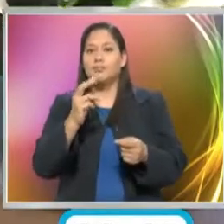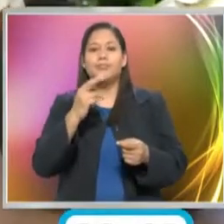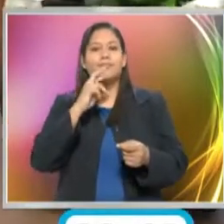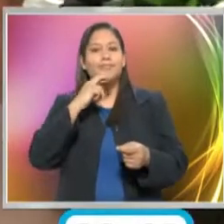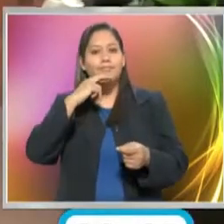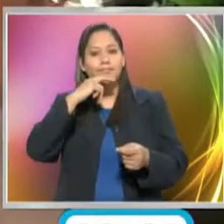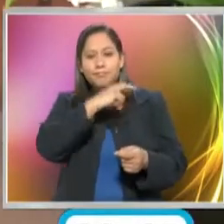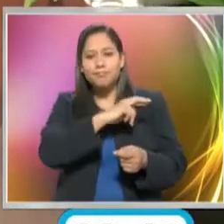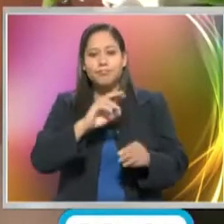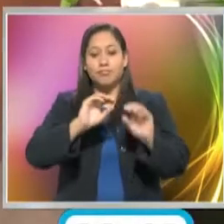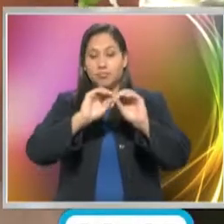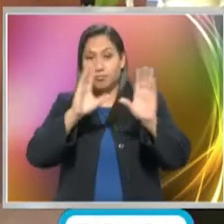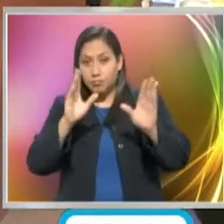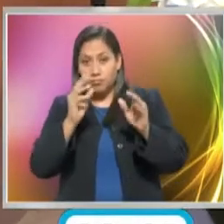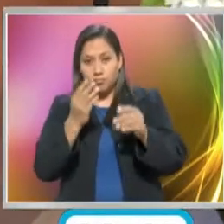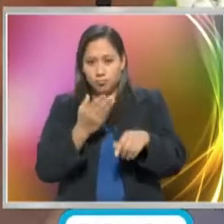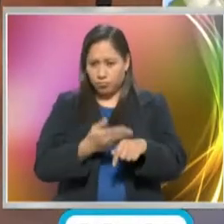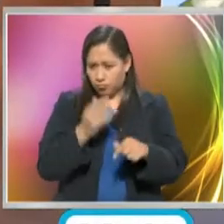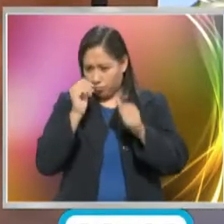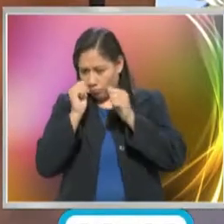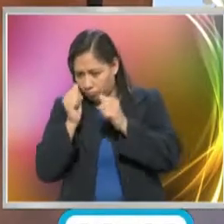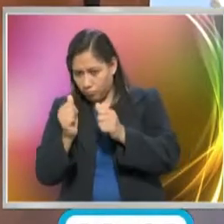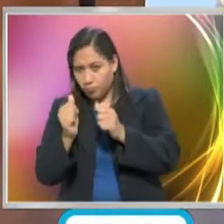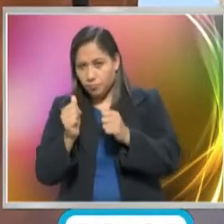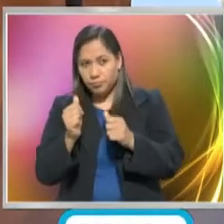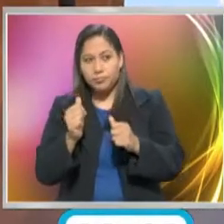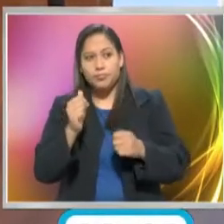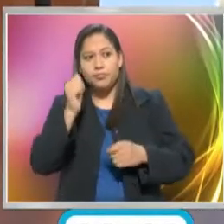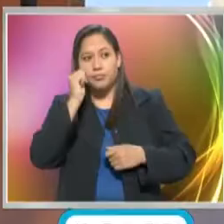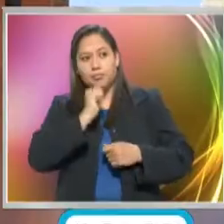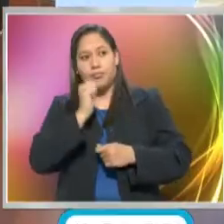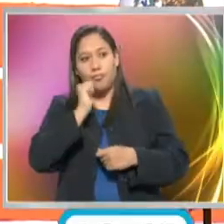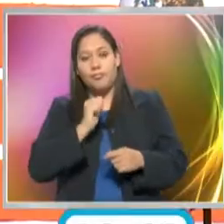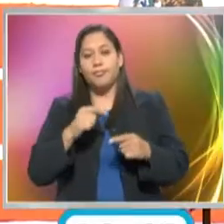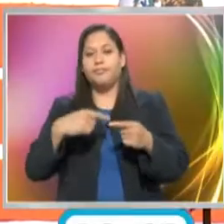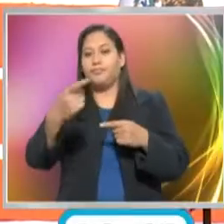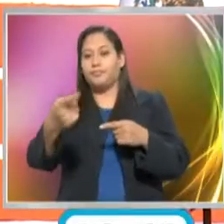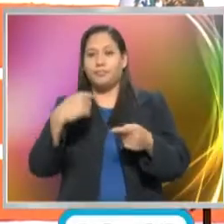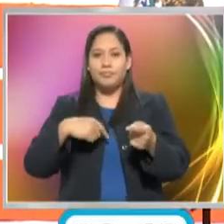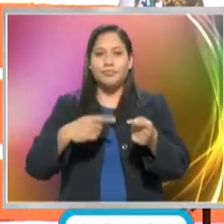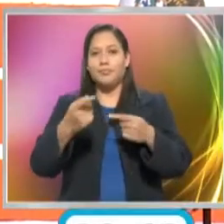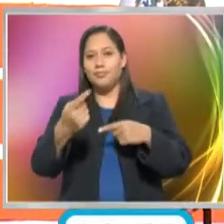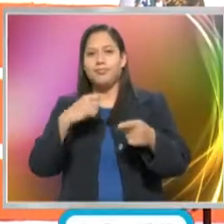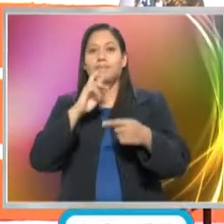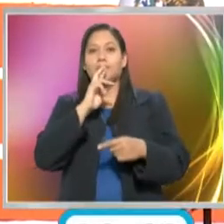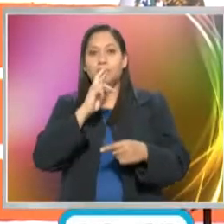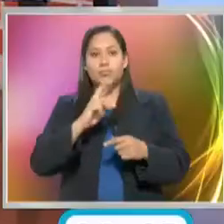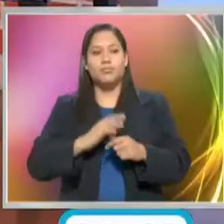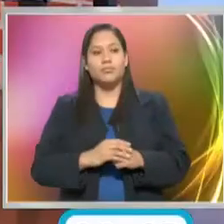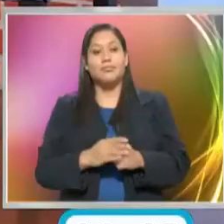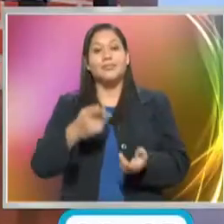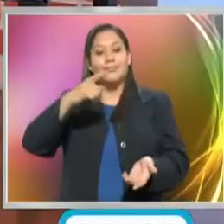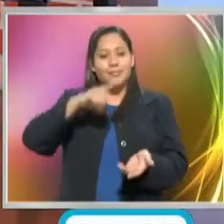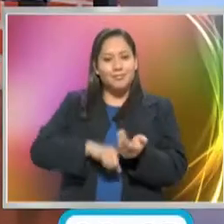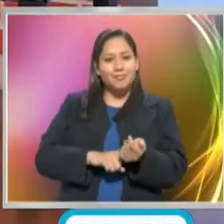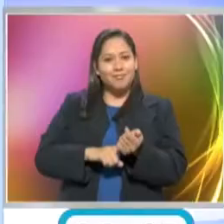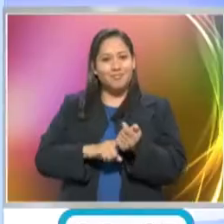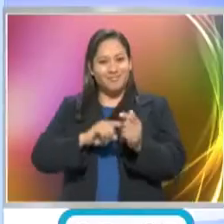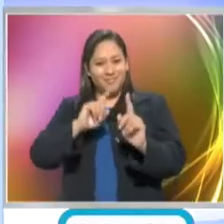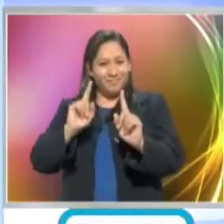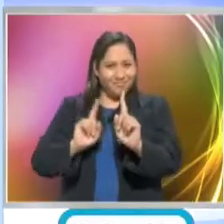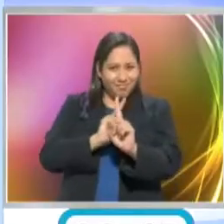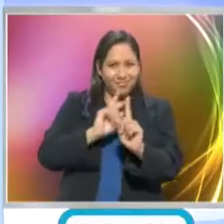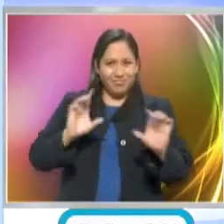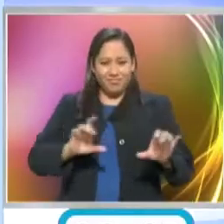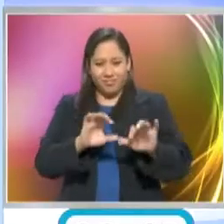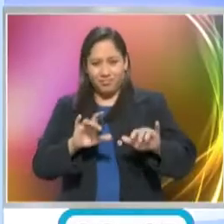ganar un sueldo, ganar una retribución. Sí, porque estamos hablando de un trabajo serio que se va a dedicar